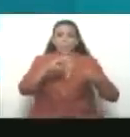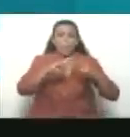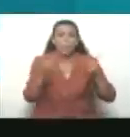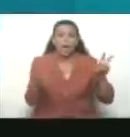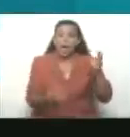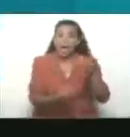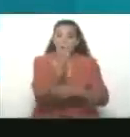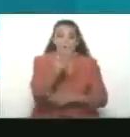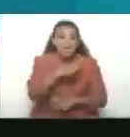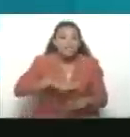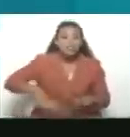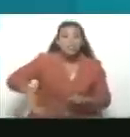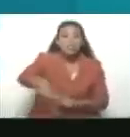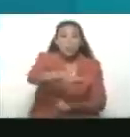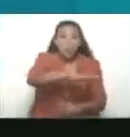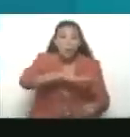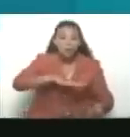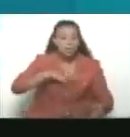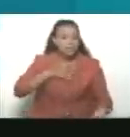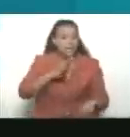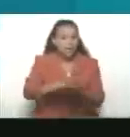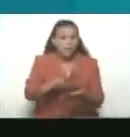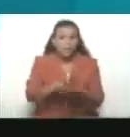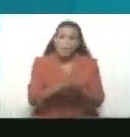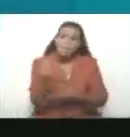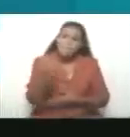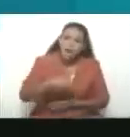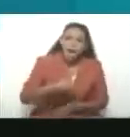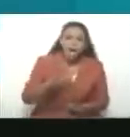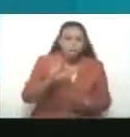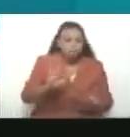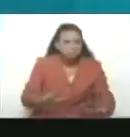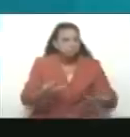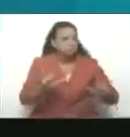crear las condiciones para estabilizar a Venezuela aún